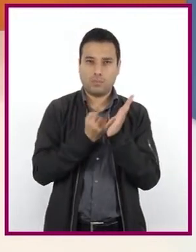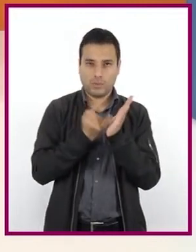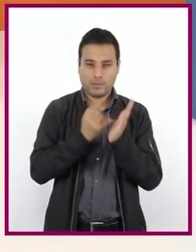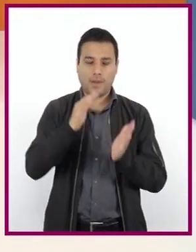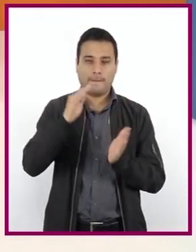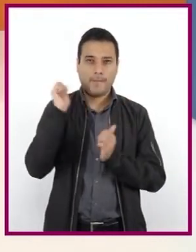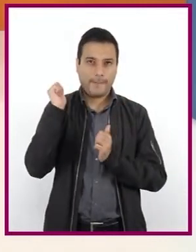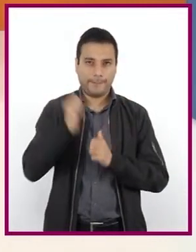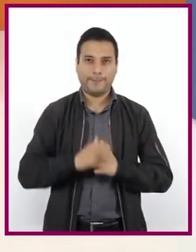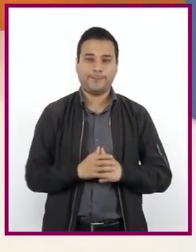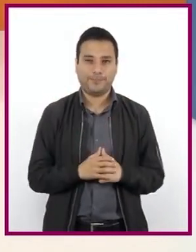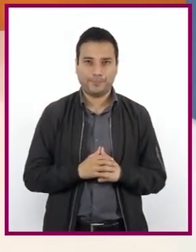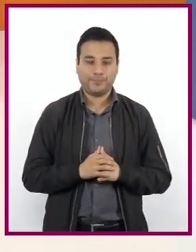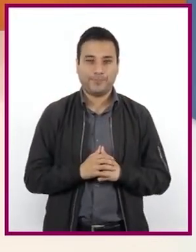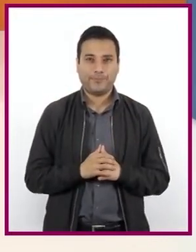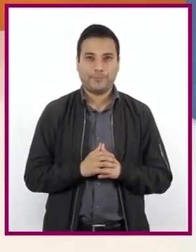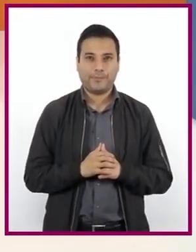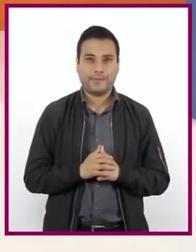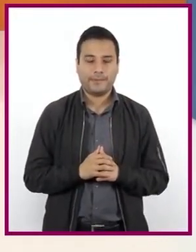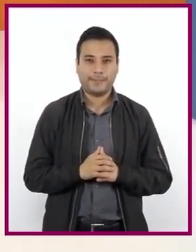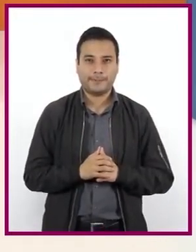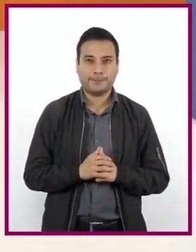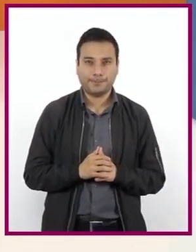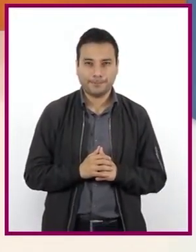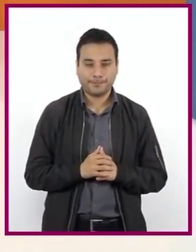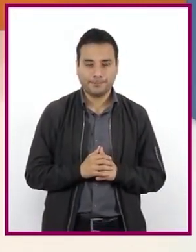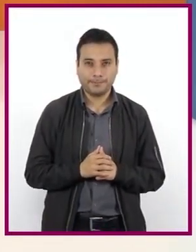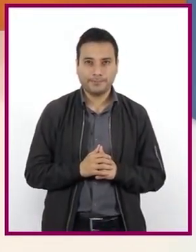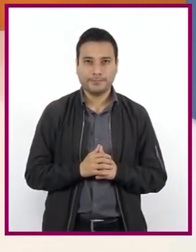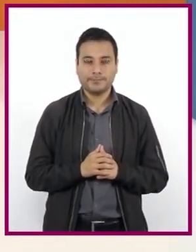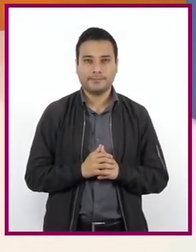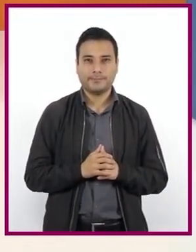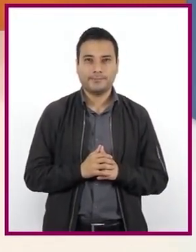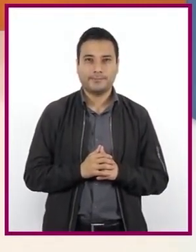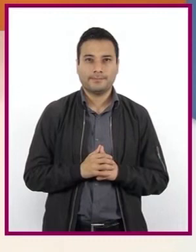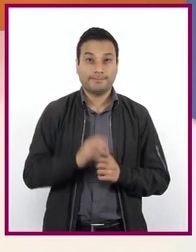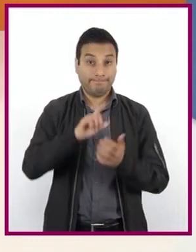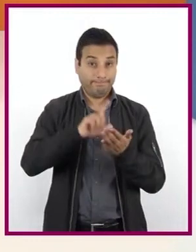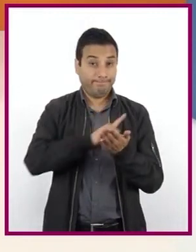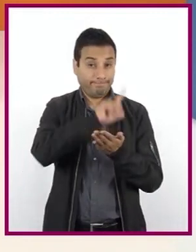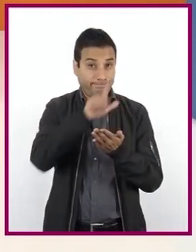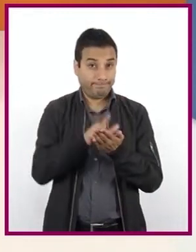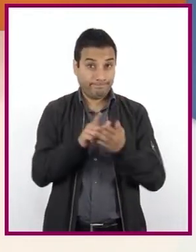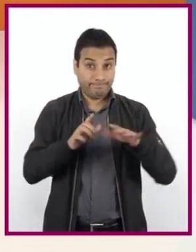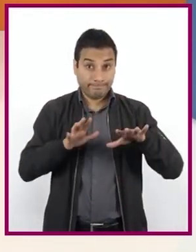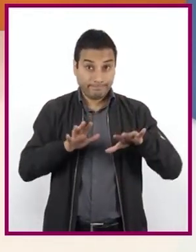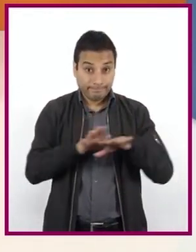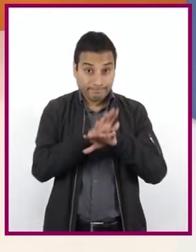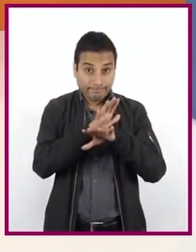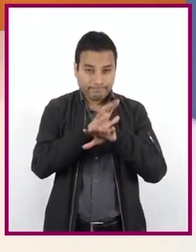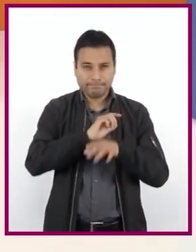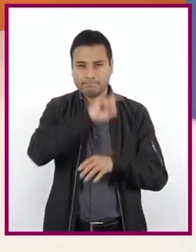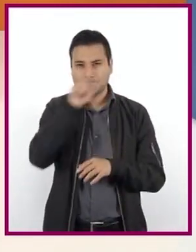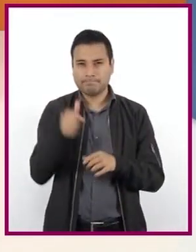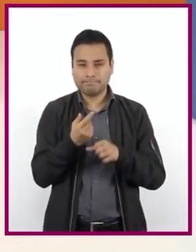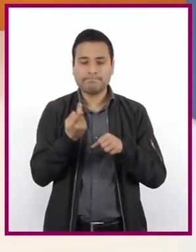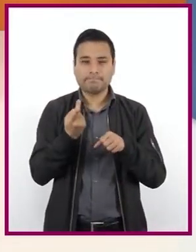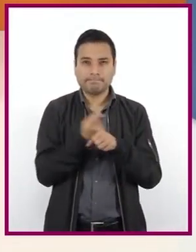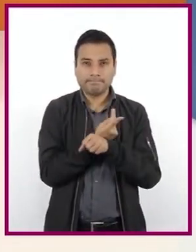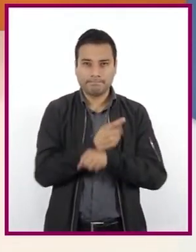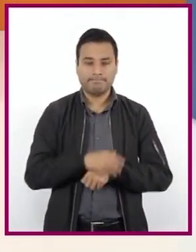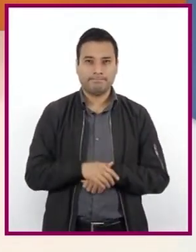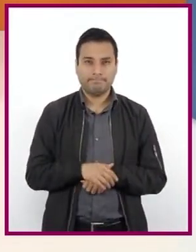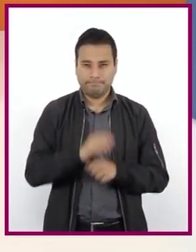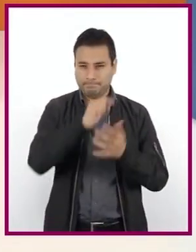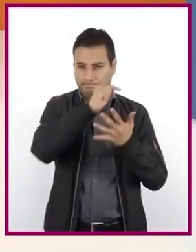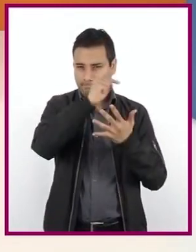económica. Otras consecuencias de la aplicación de las reformas son las siguientes: